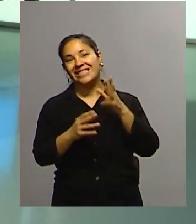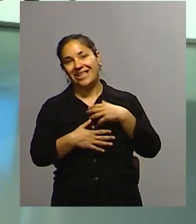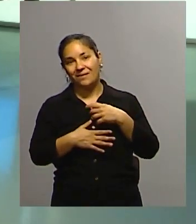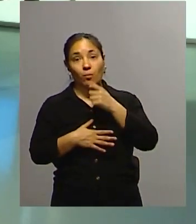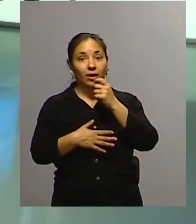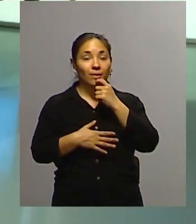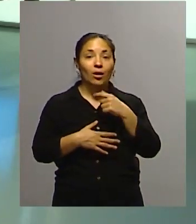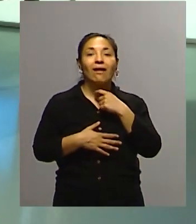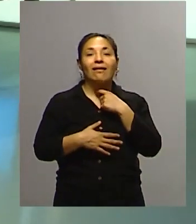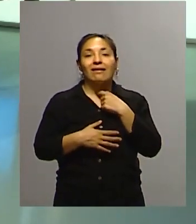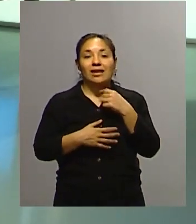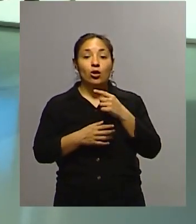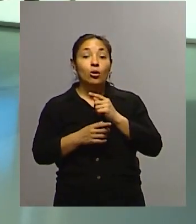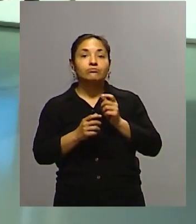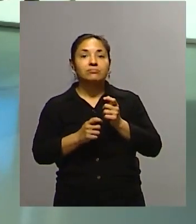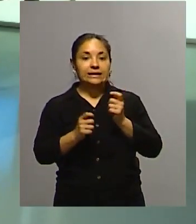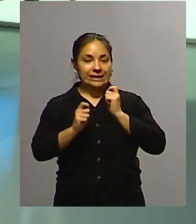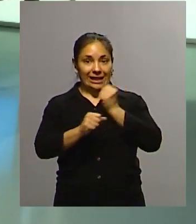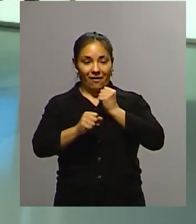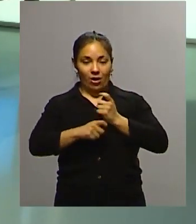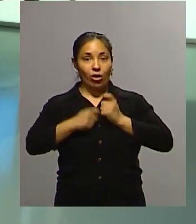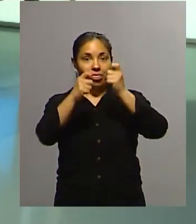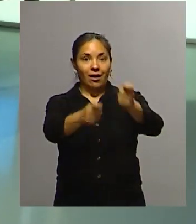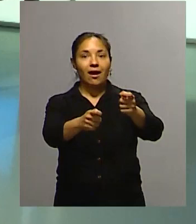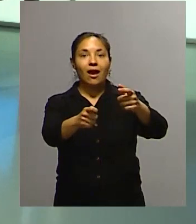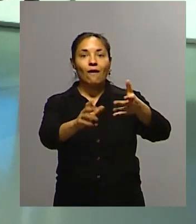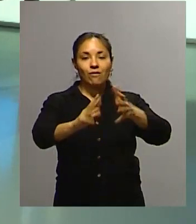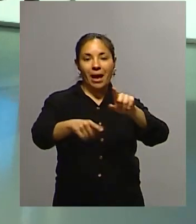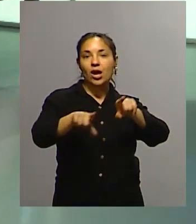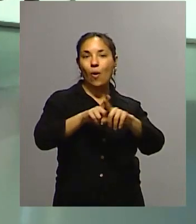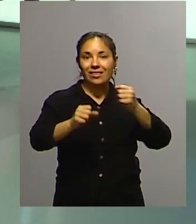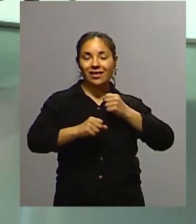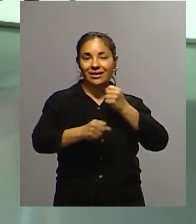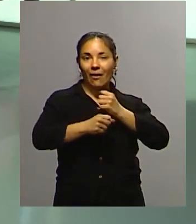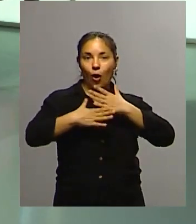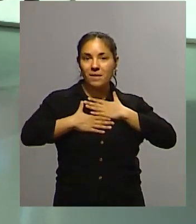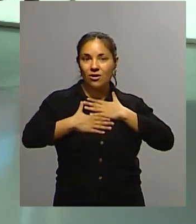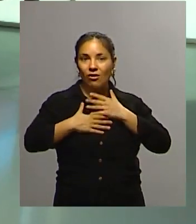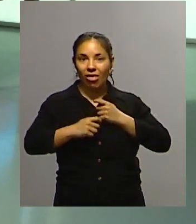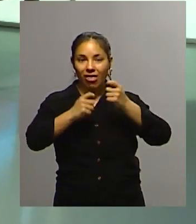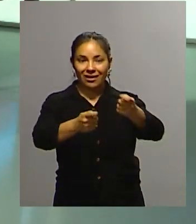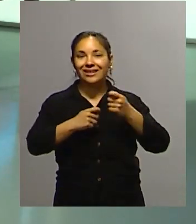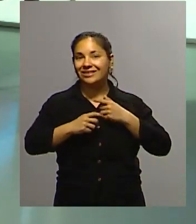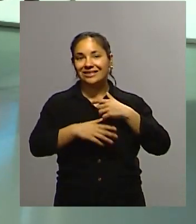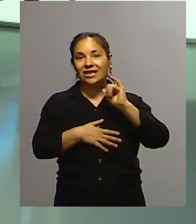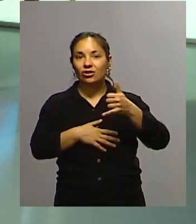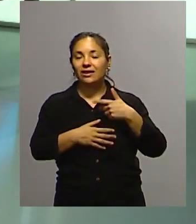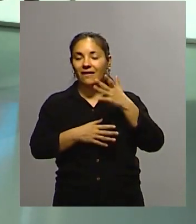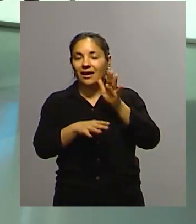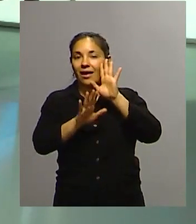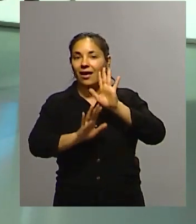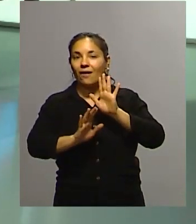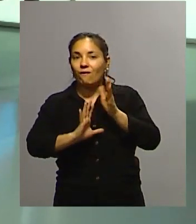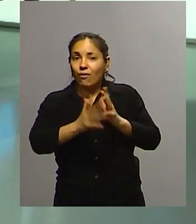el otro lo haga igual que vos. Entonces no estás delegando. Hay que entender que cuando delegás, la otra persona seguramente lo puede hacer mejor que